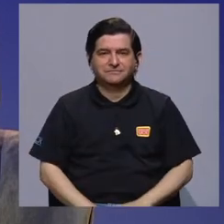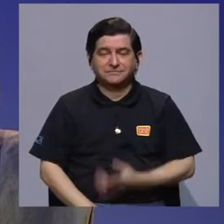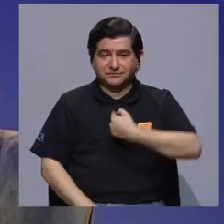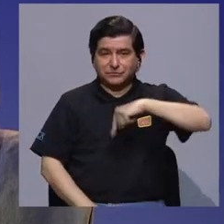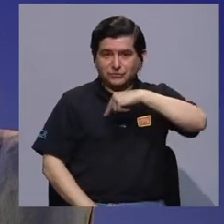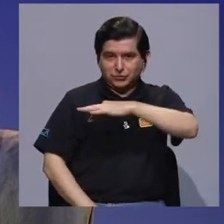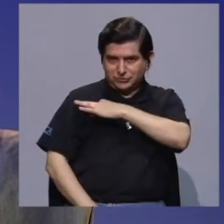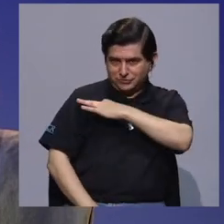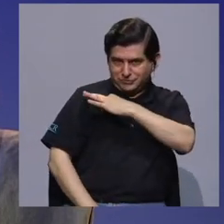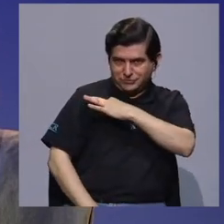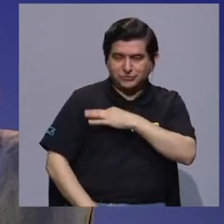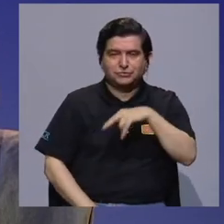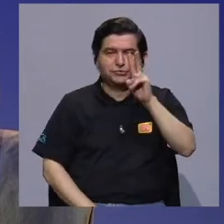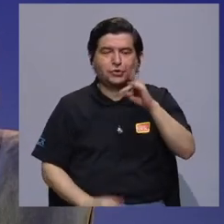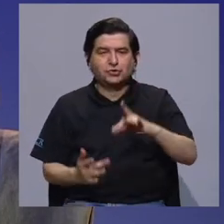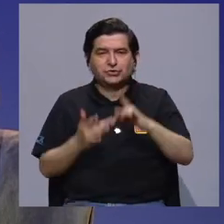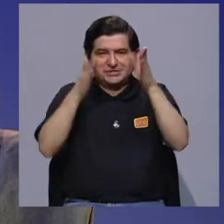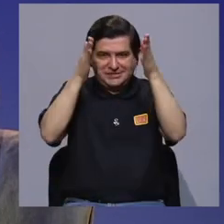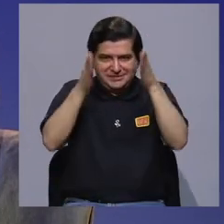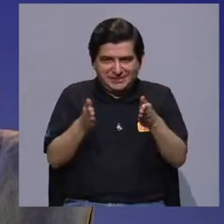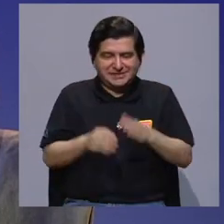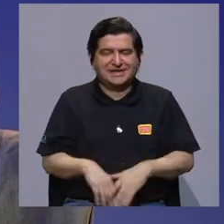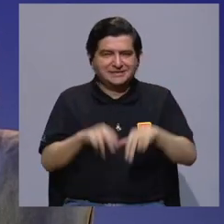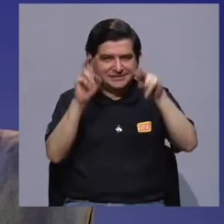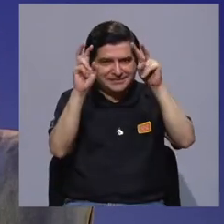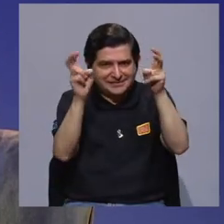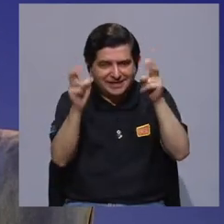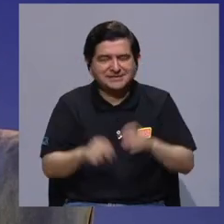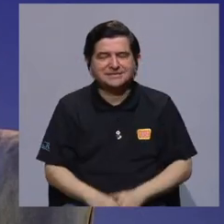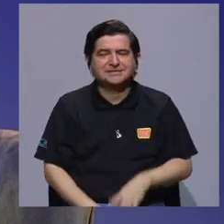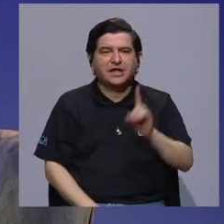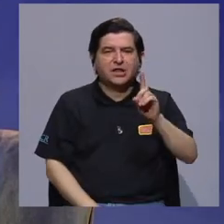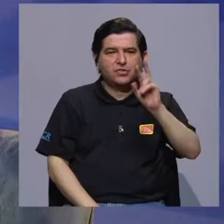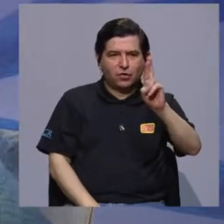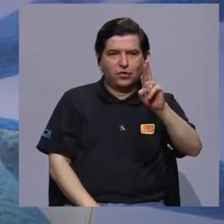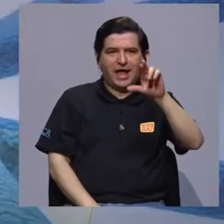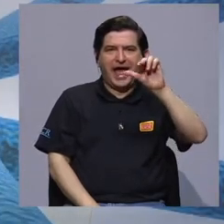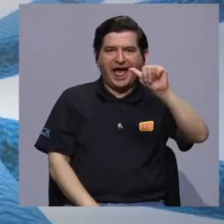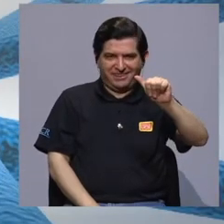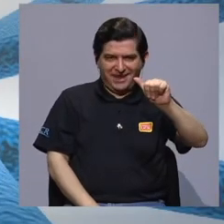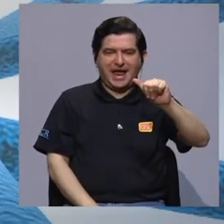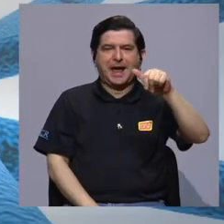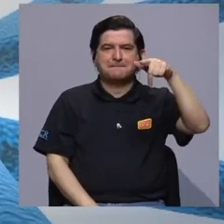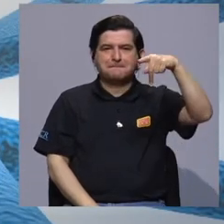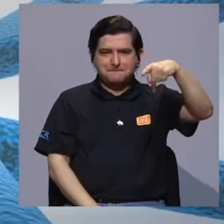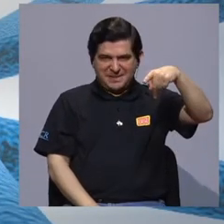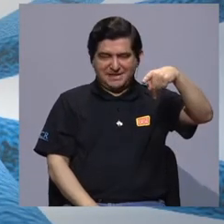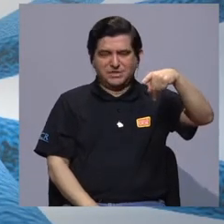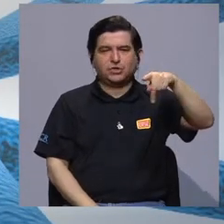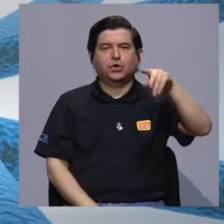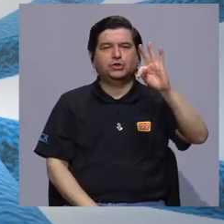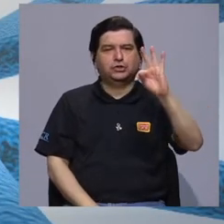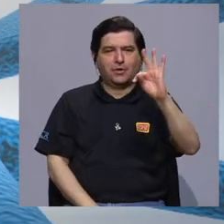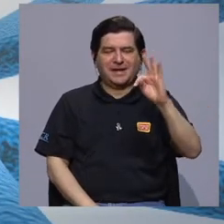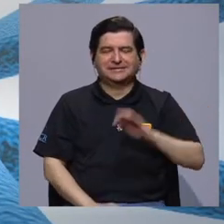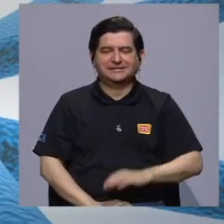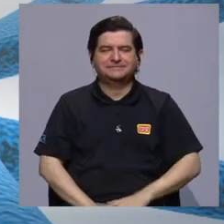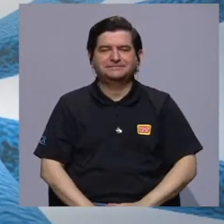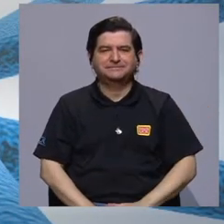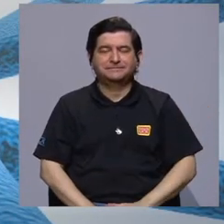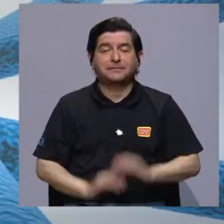Para esto hemos invitado a dos expertos en la materia, el doctor Adrián Pinto